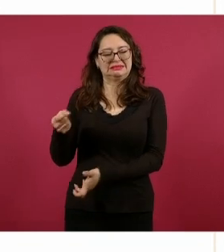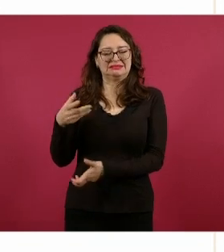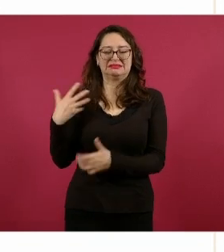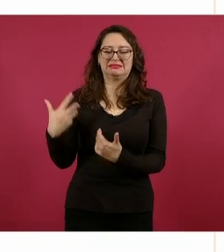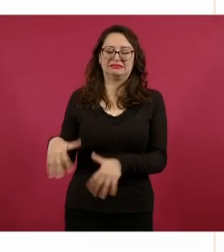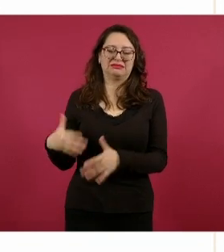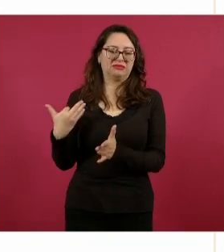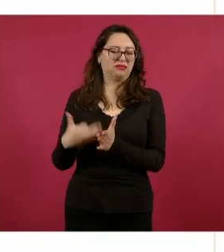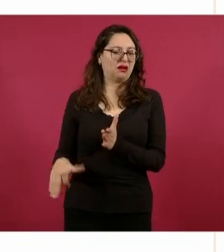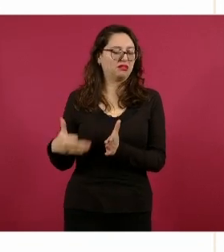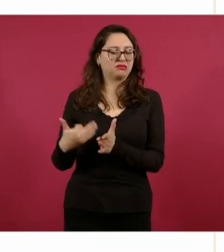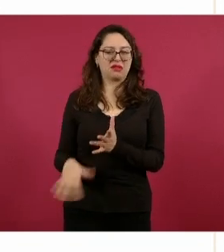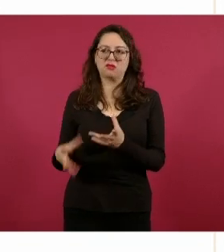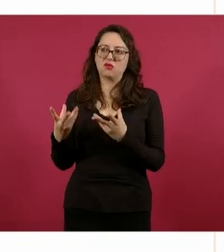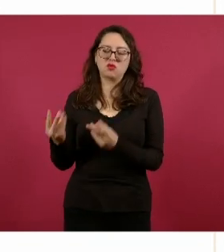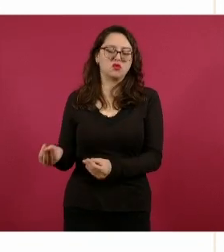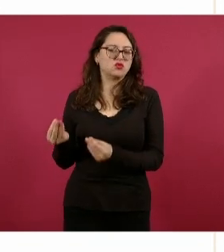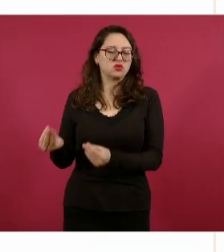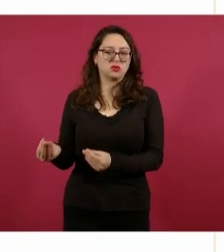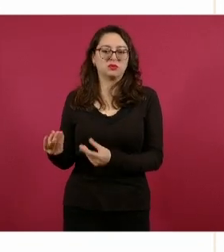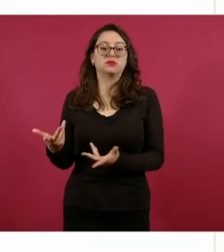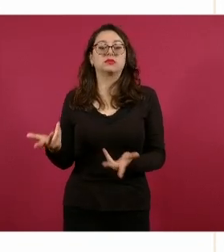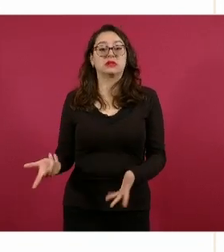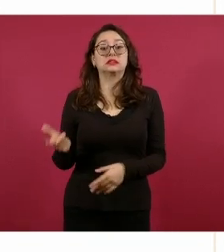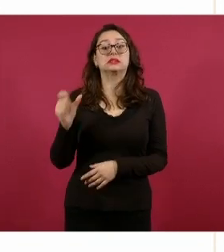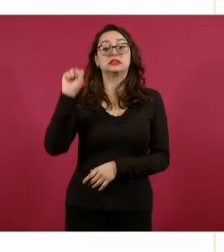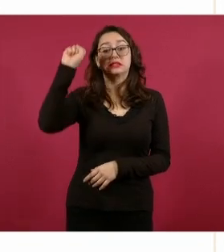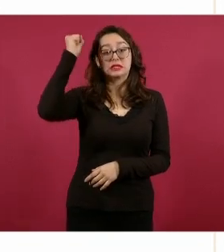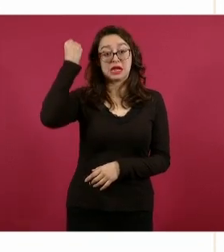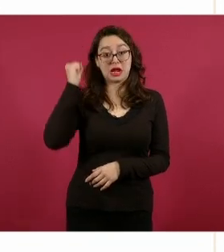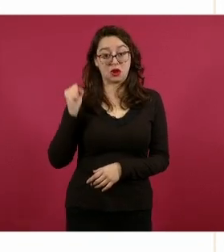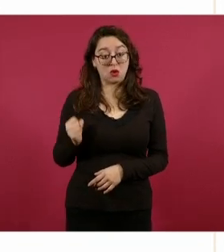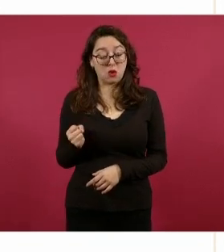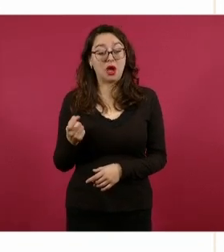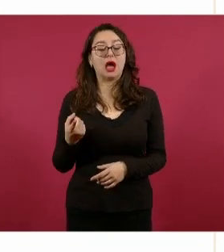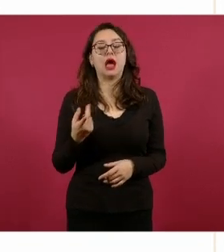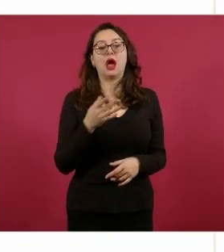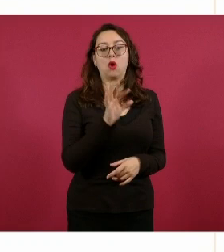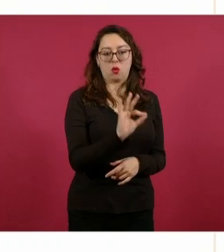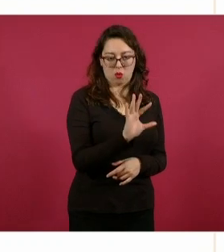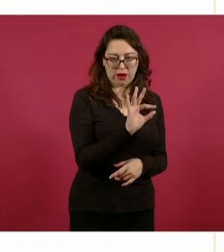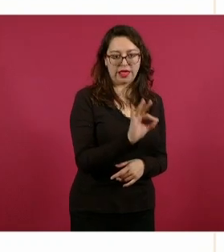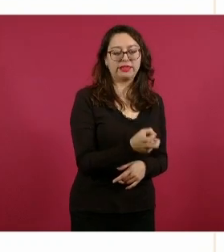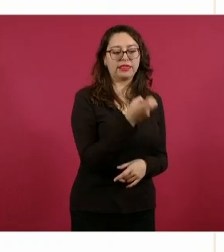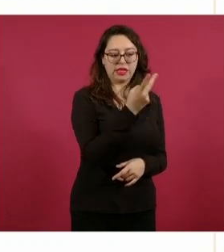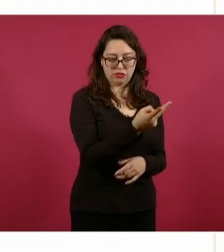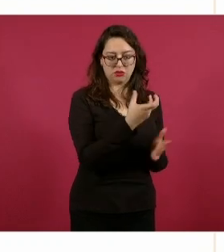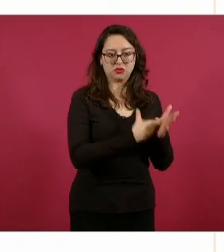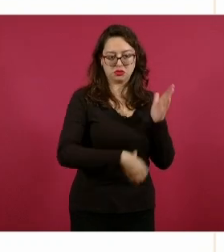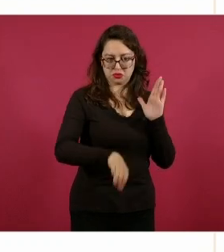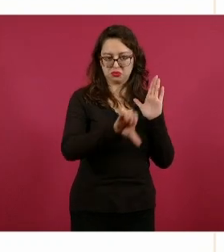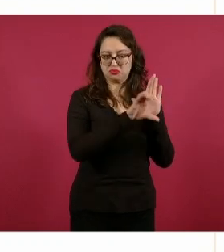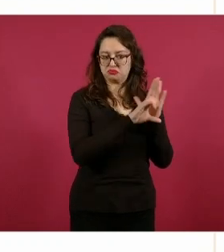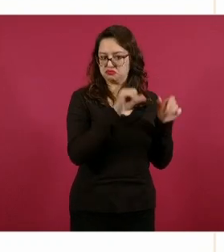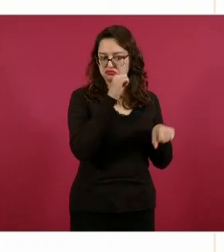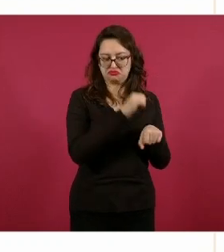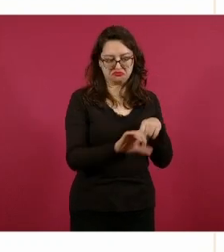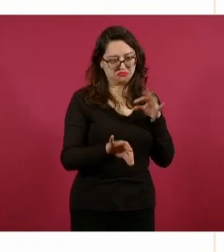de operación que necesita un quirófano. El caso de Sinaloa es un número muy importante, son 42 los quirófanos que se